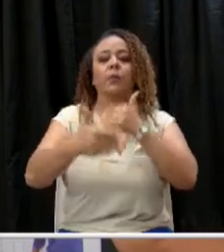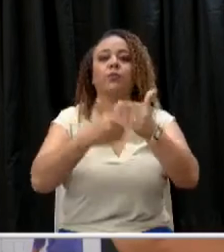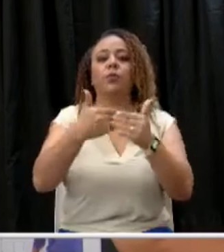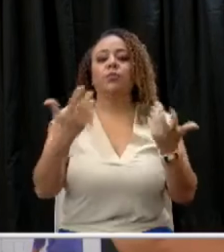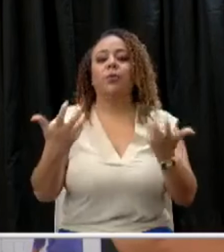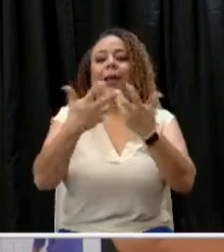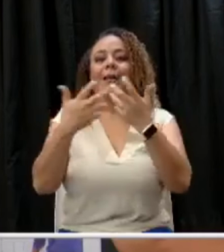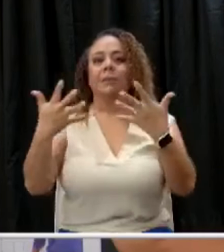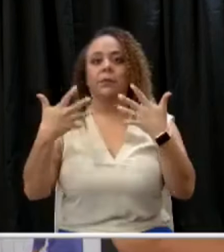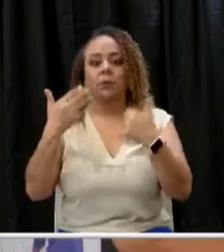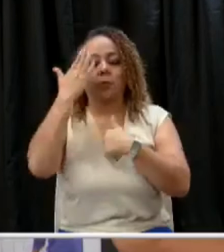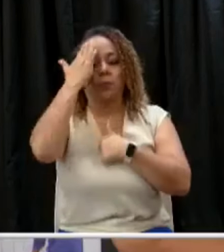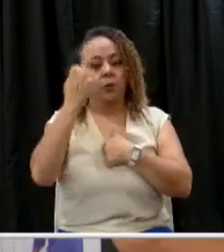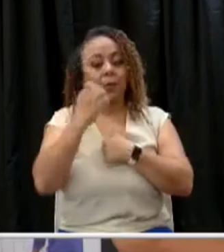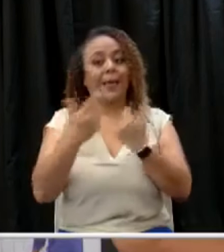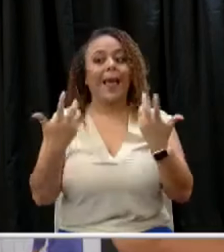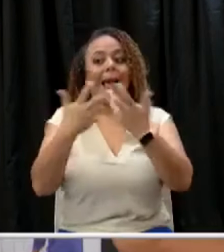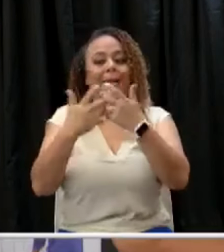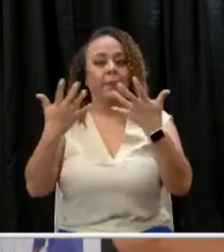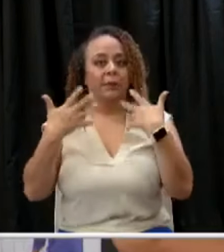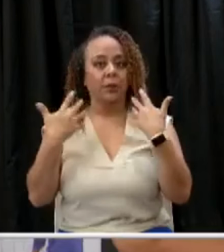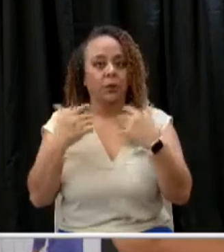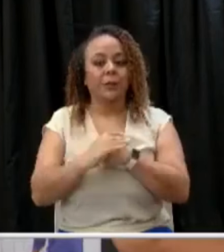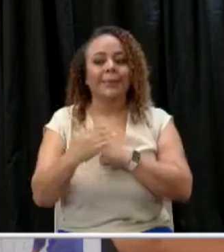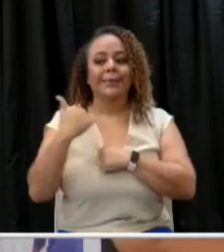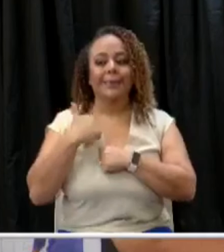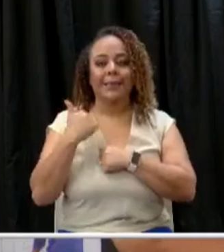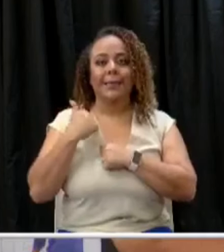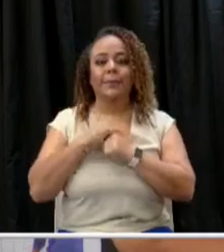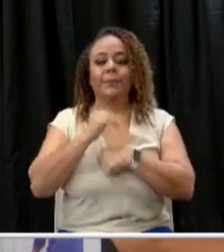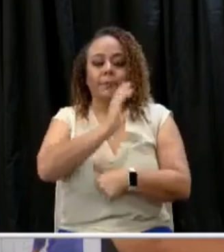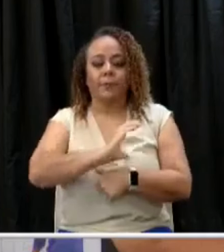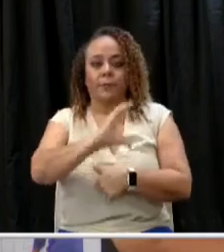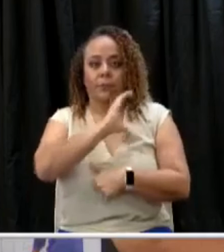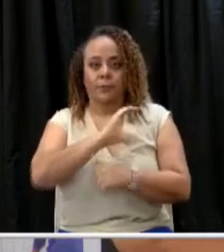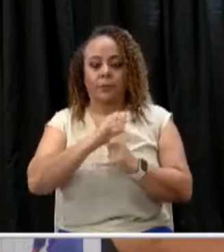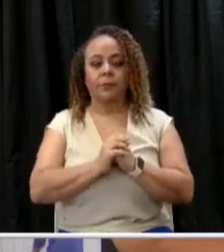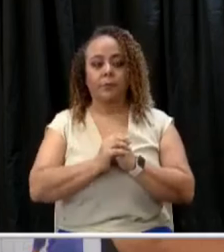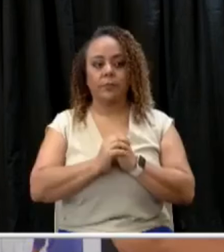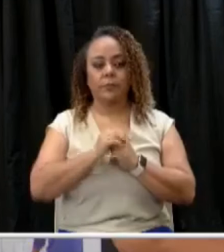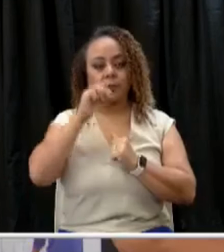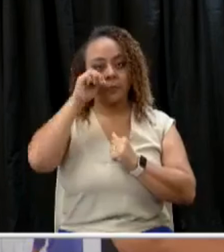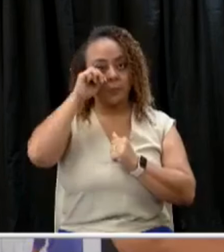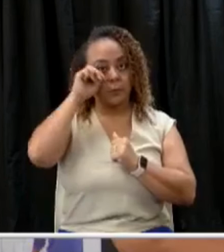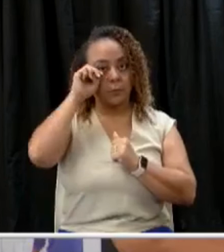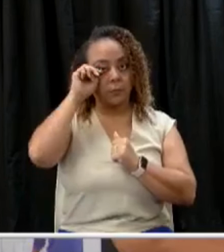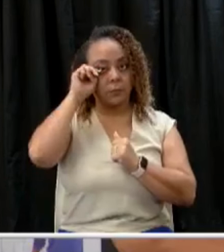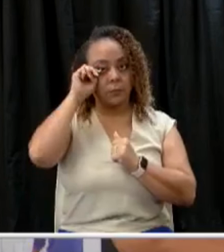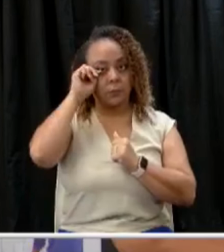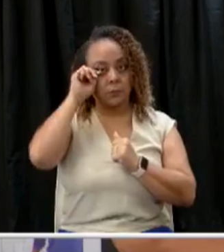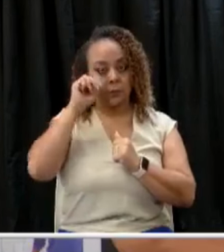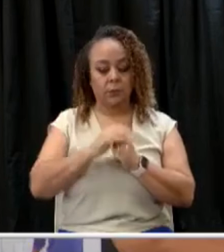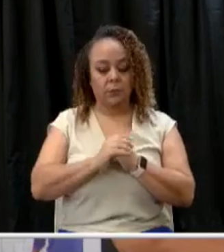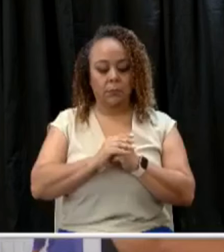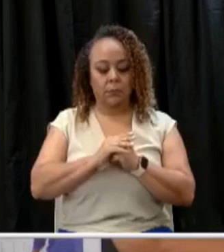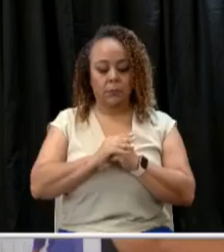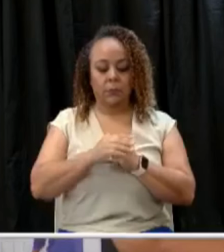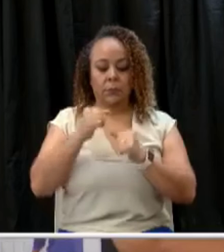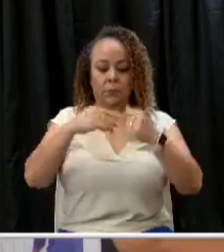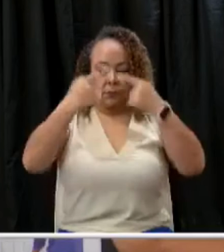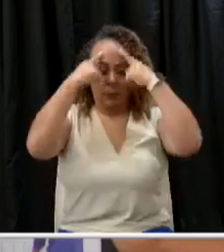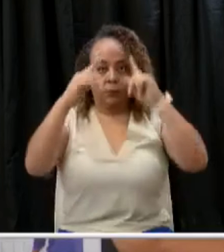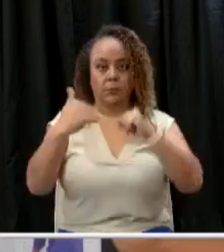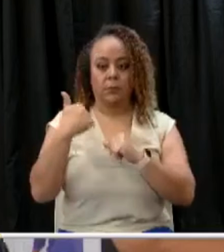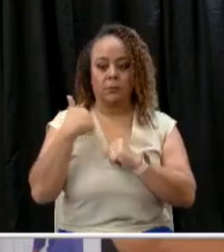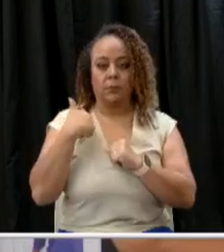de aclimatación, porque la aclimatación tiene la característica de que el cuerpo la logra